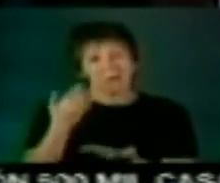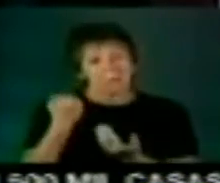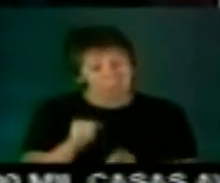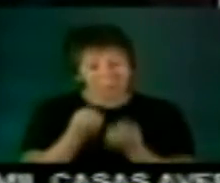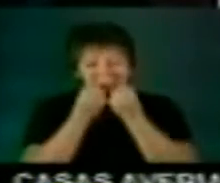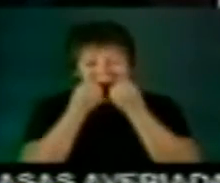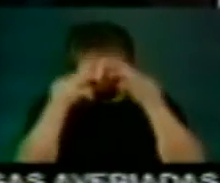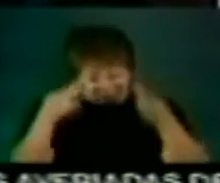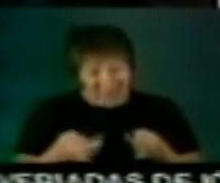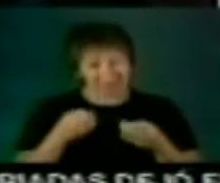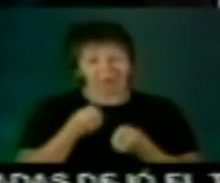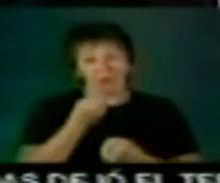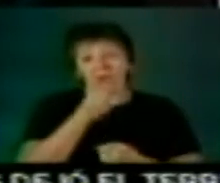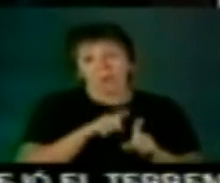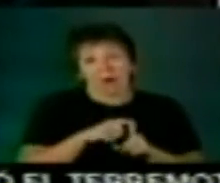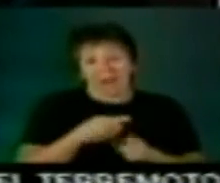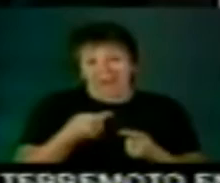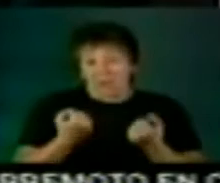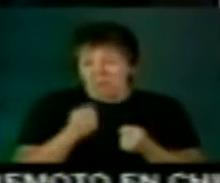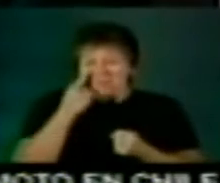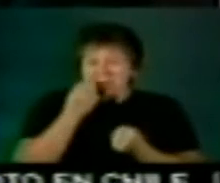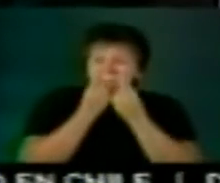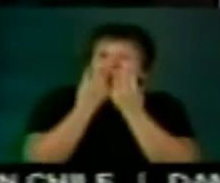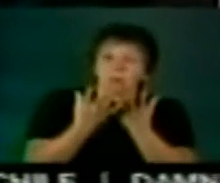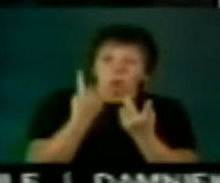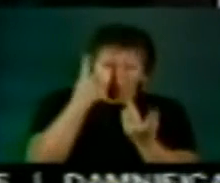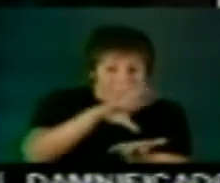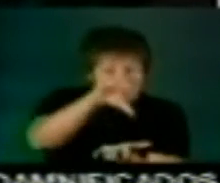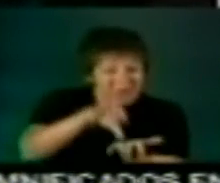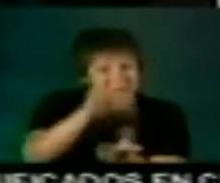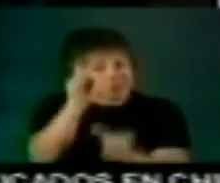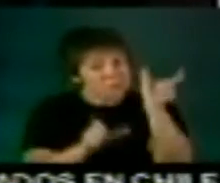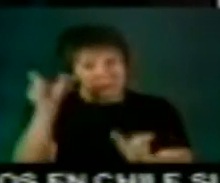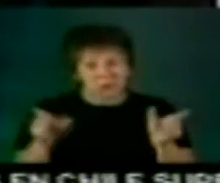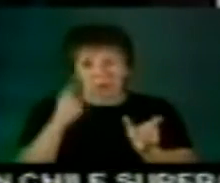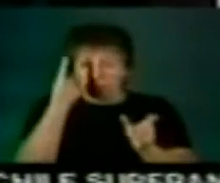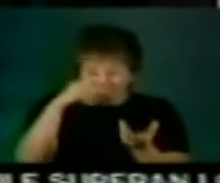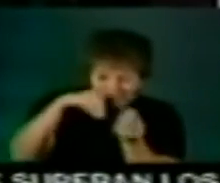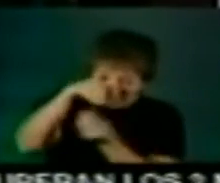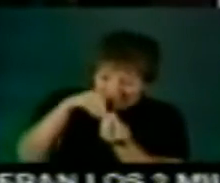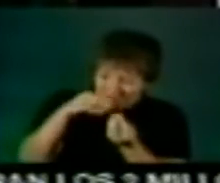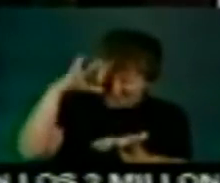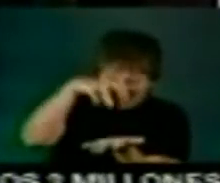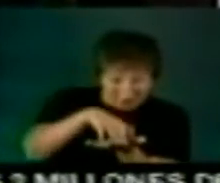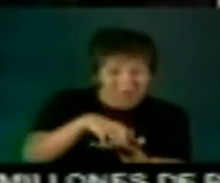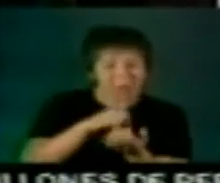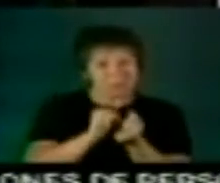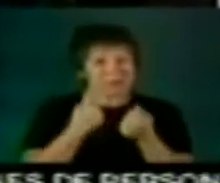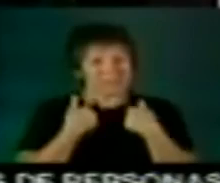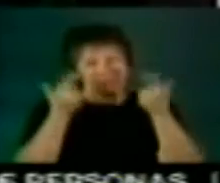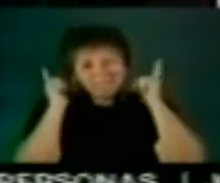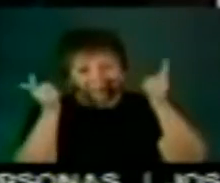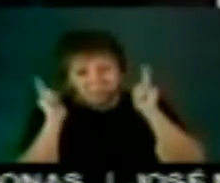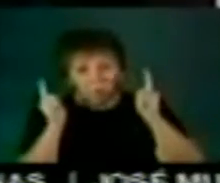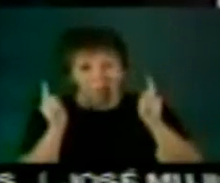será bueno si la prosperidad y el bienestar de una familia se tiene que disfrutar con muros